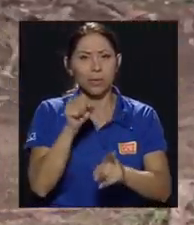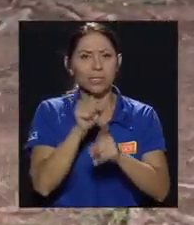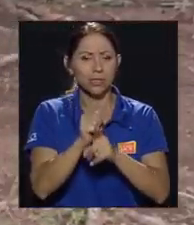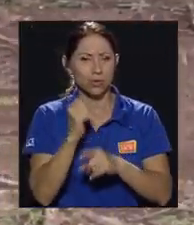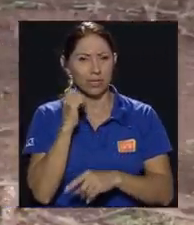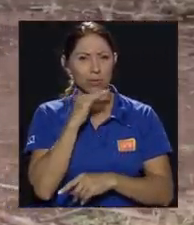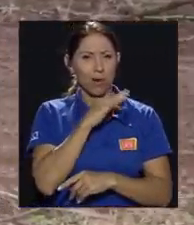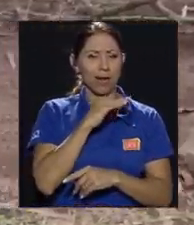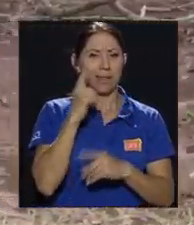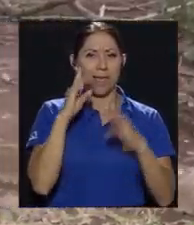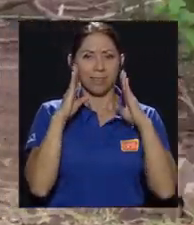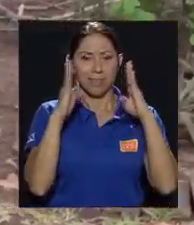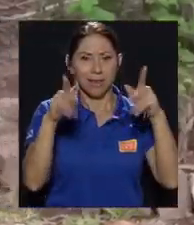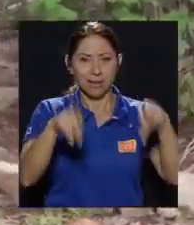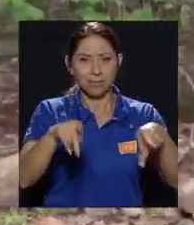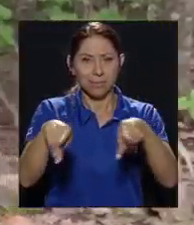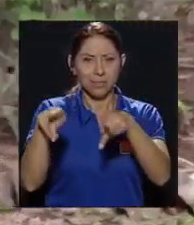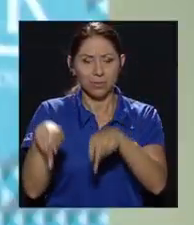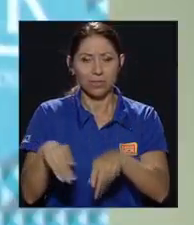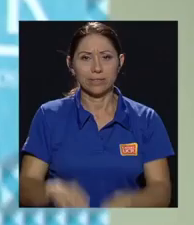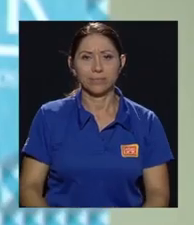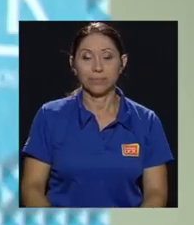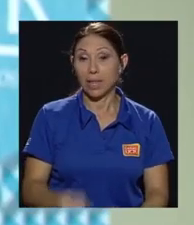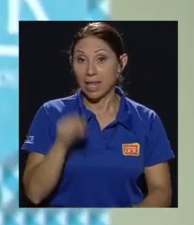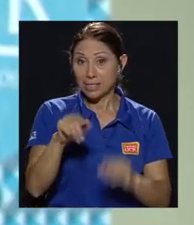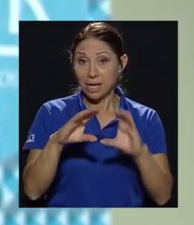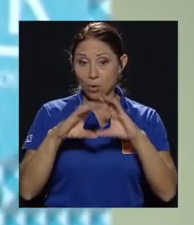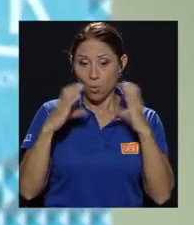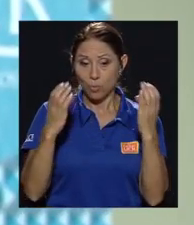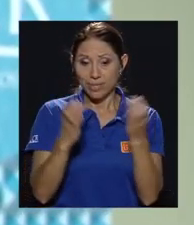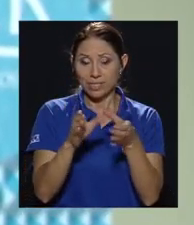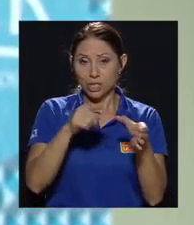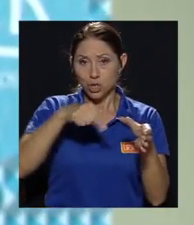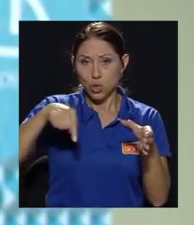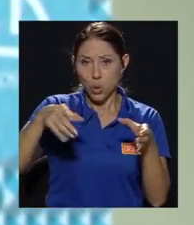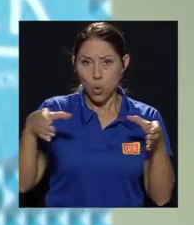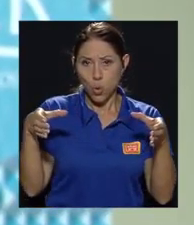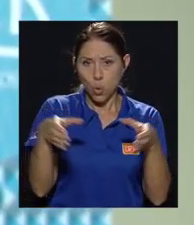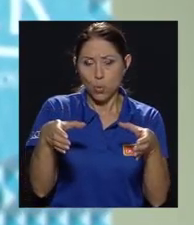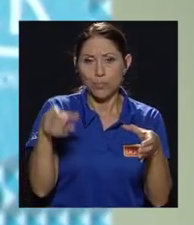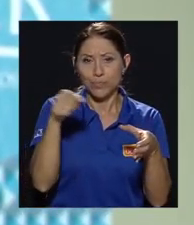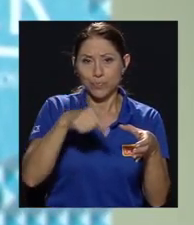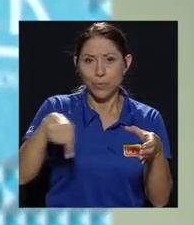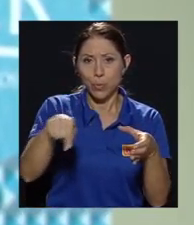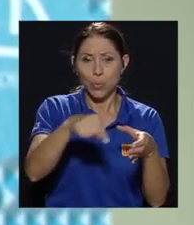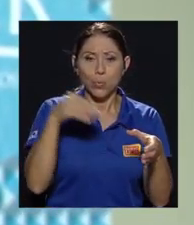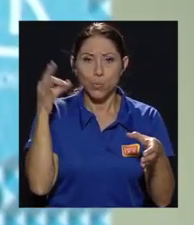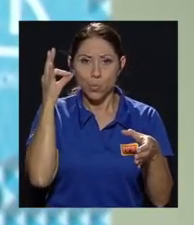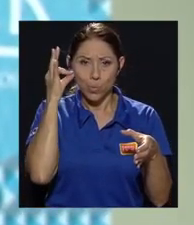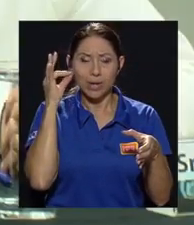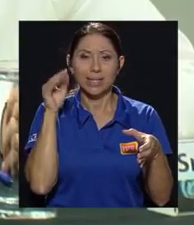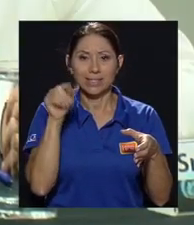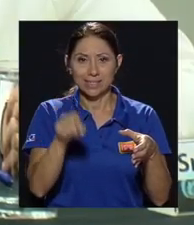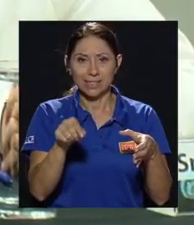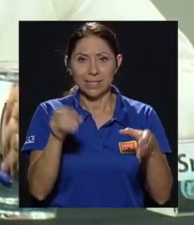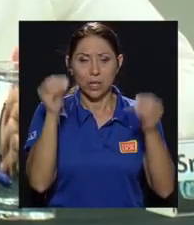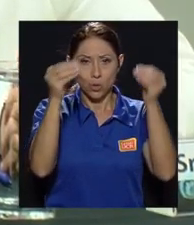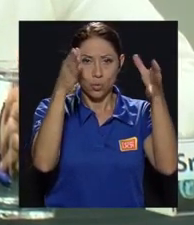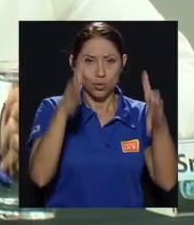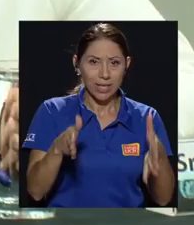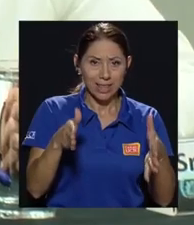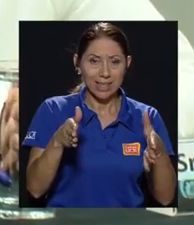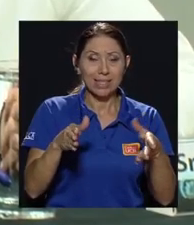las víctimas. Esta es una comisión conformada por mujeres